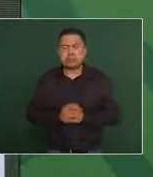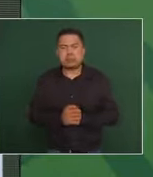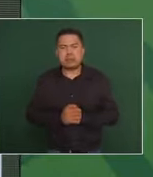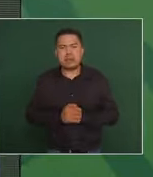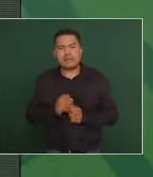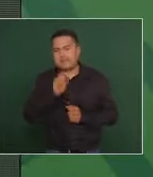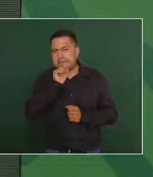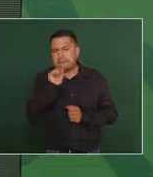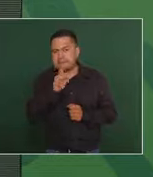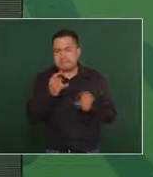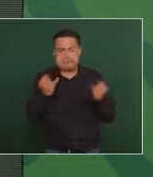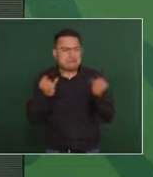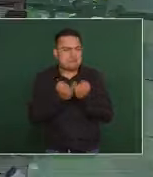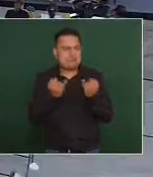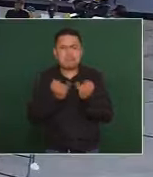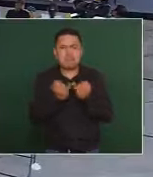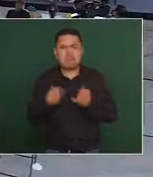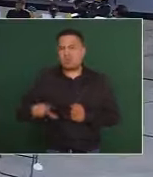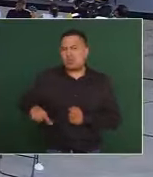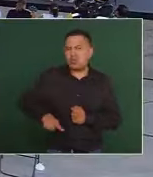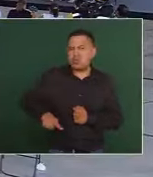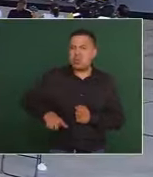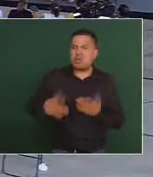Ni el Estado